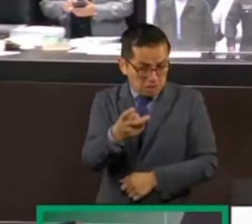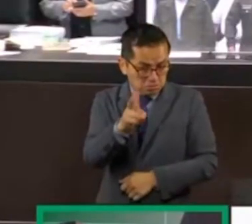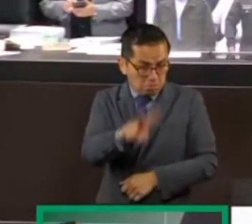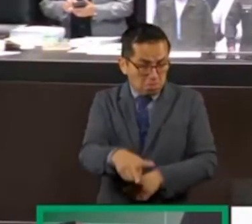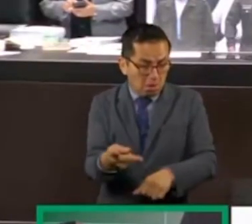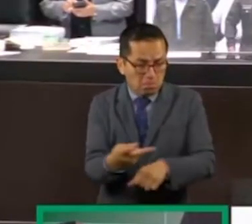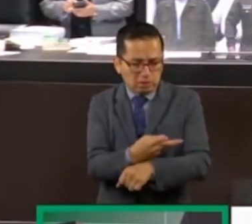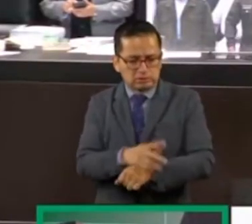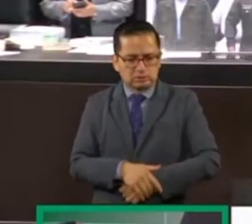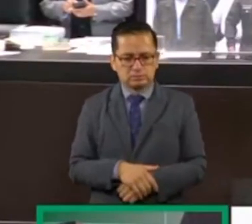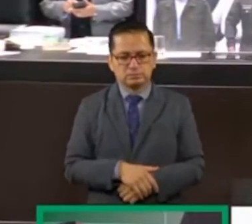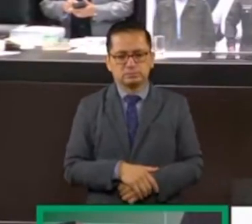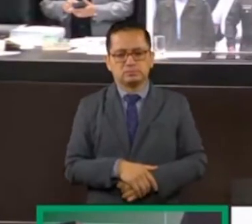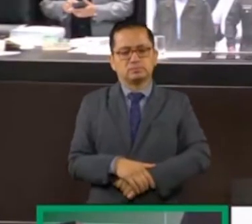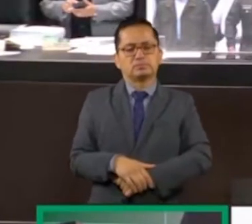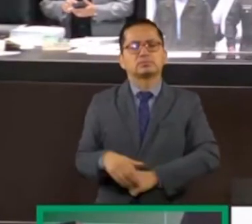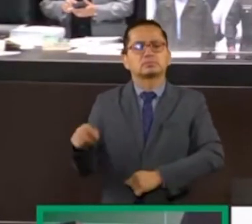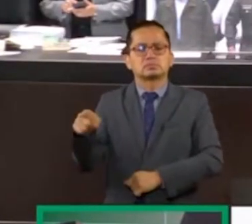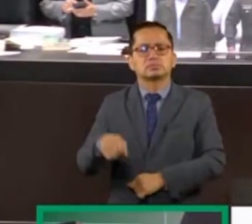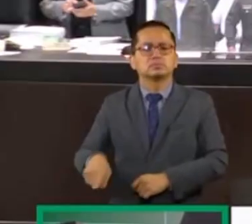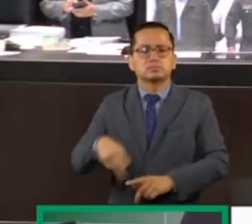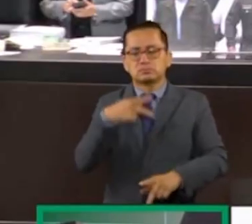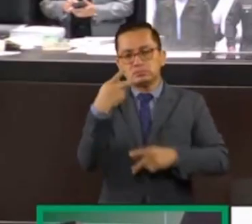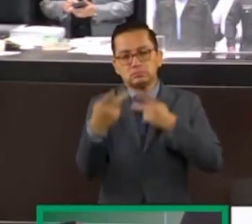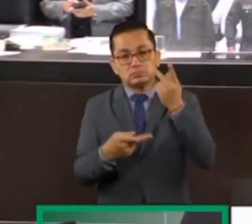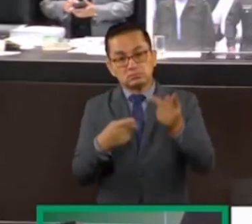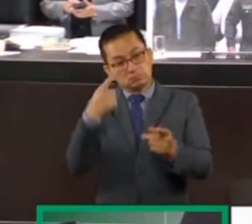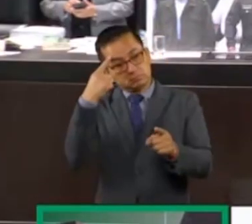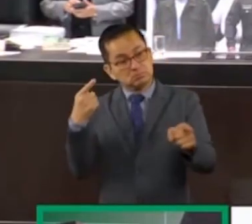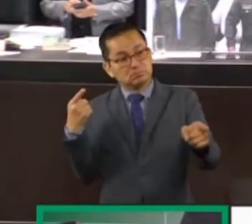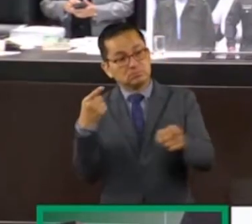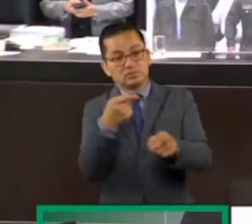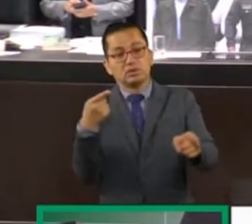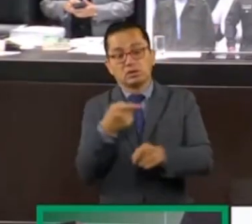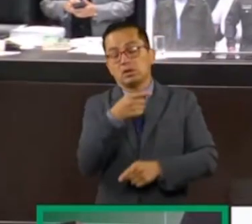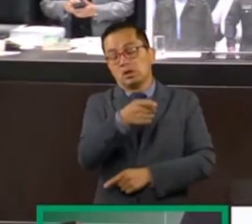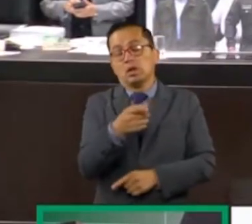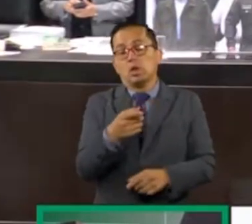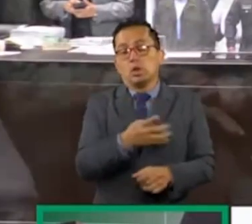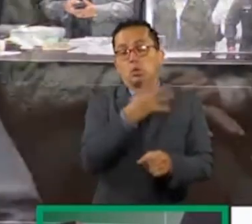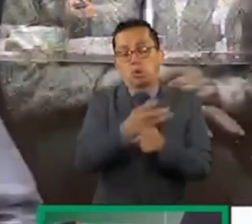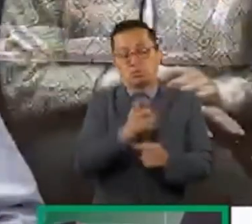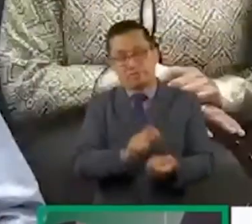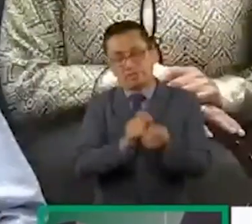Mientras ustedes con un discurso tratan de demeritar a nuestro gobierno de la Cuarta Transformación,